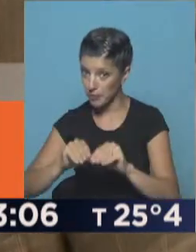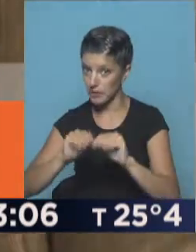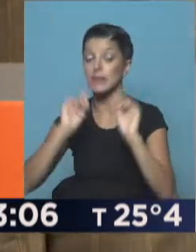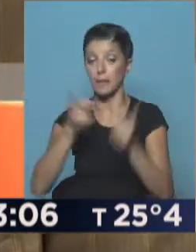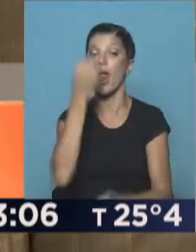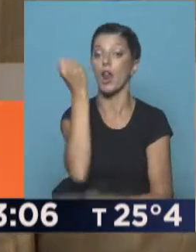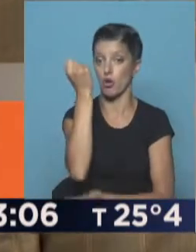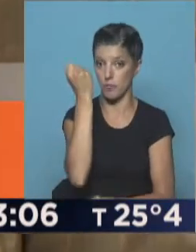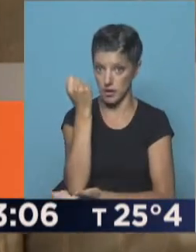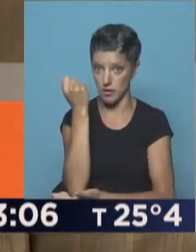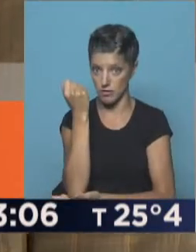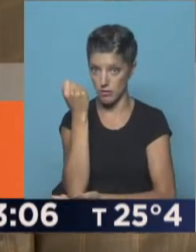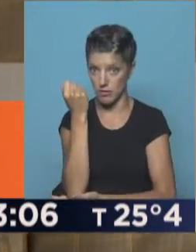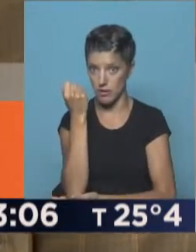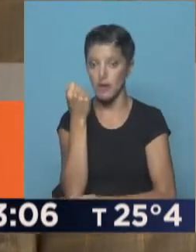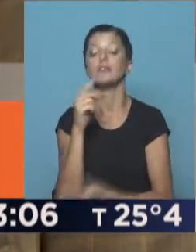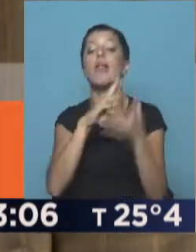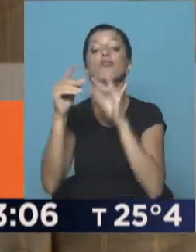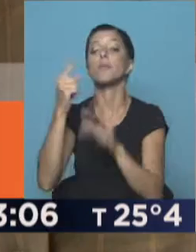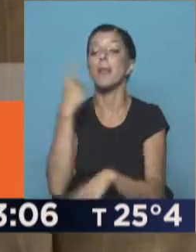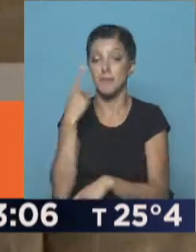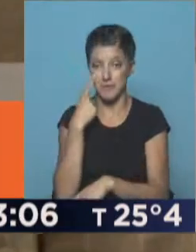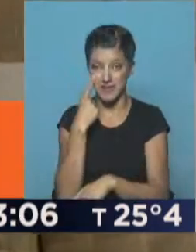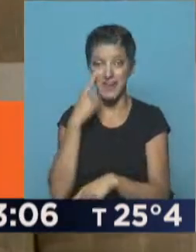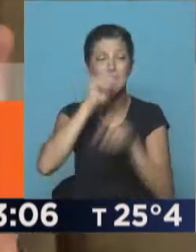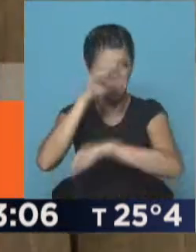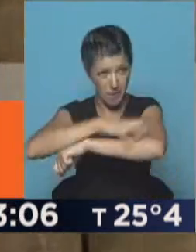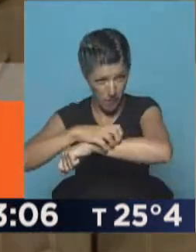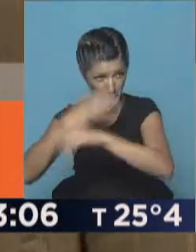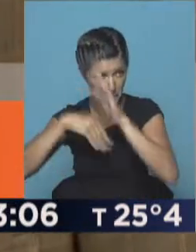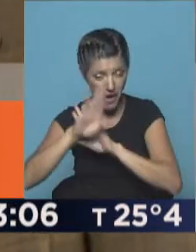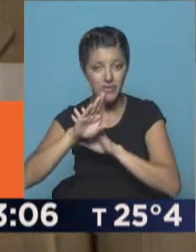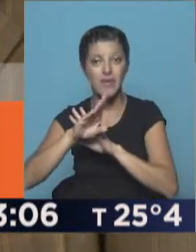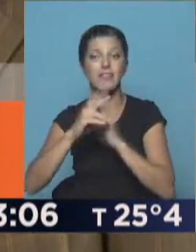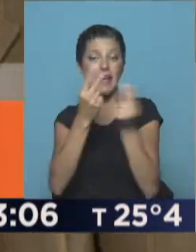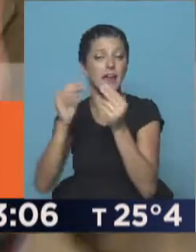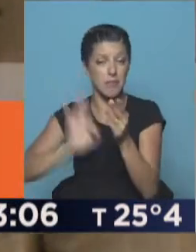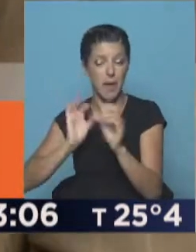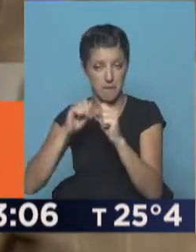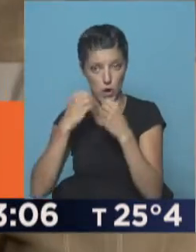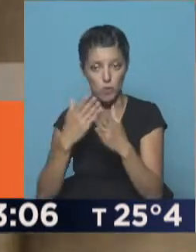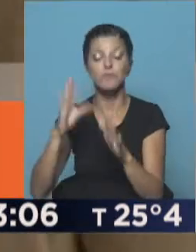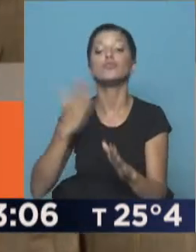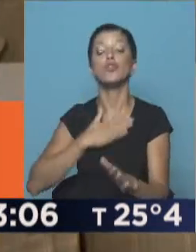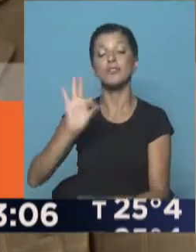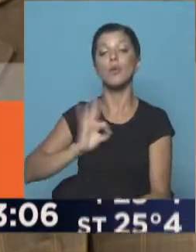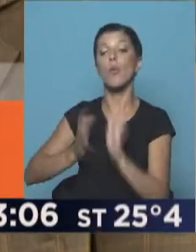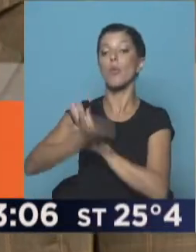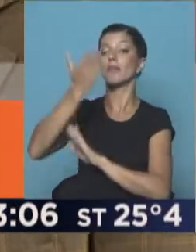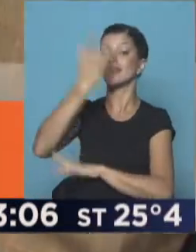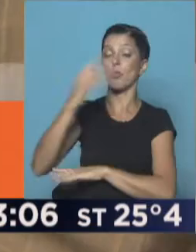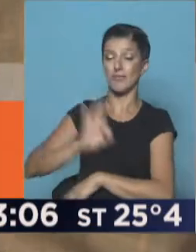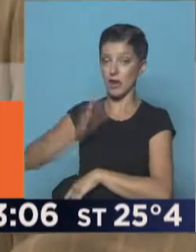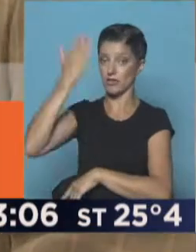mejoras importantísimas del nivel de vida de la gente, sobre todo la gente pobre. Cuando yo nací hace 50 años, en el mundo vivían 3.500 millones